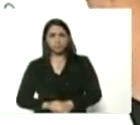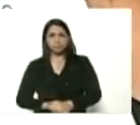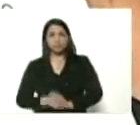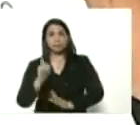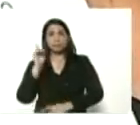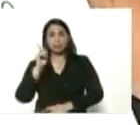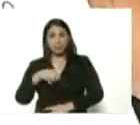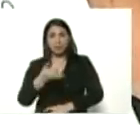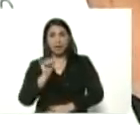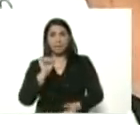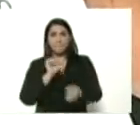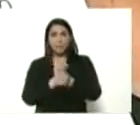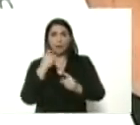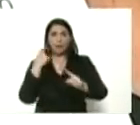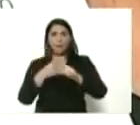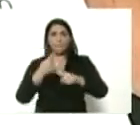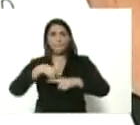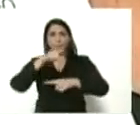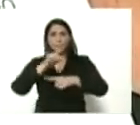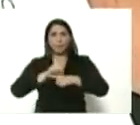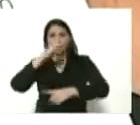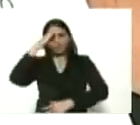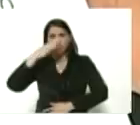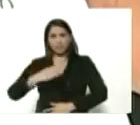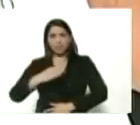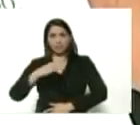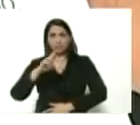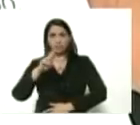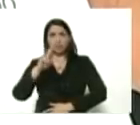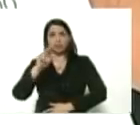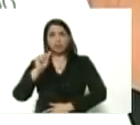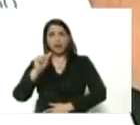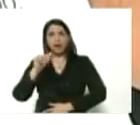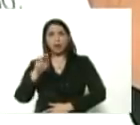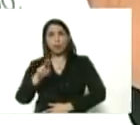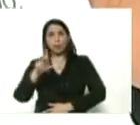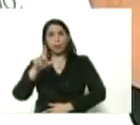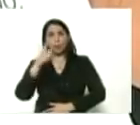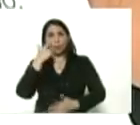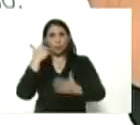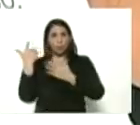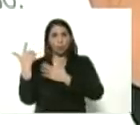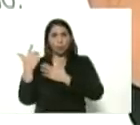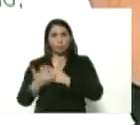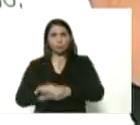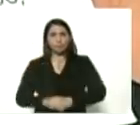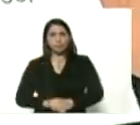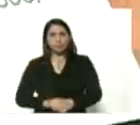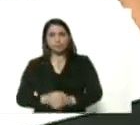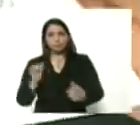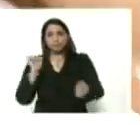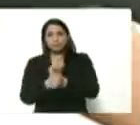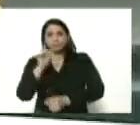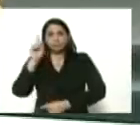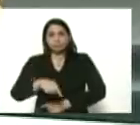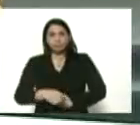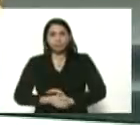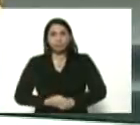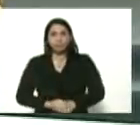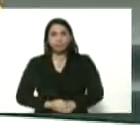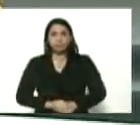También está el ex primer teniente ejército Raúl Eduardo Manzanilla Almao, capturado,